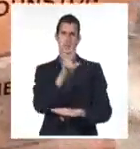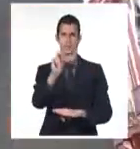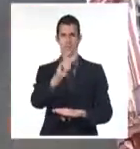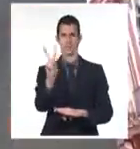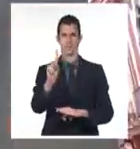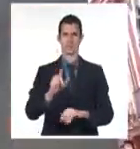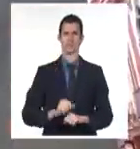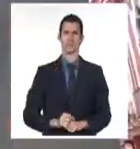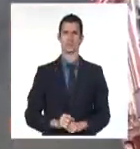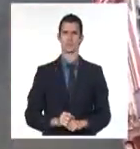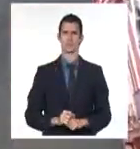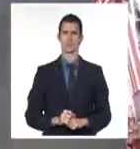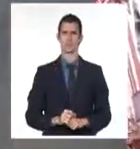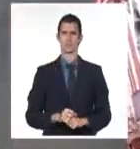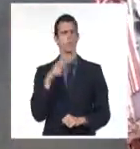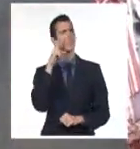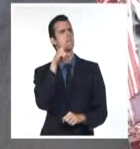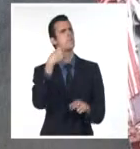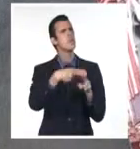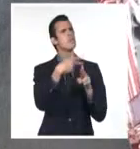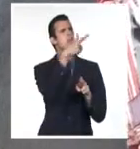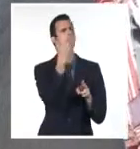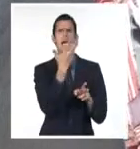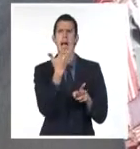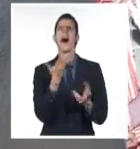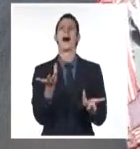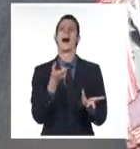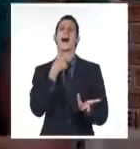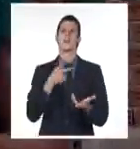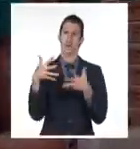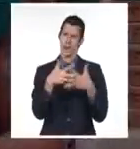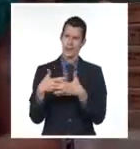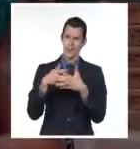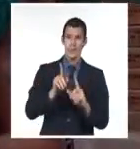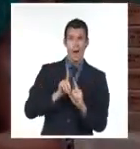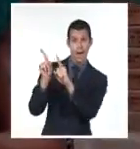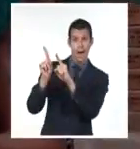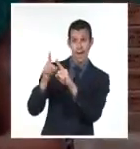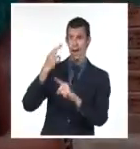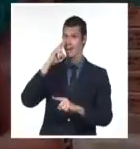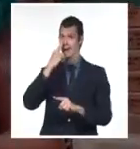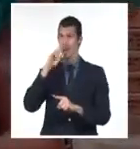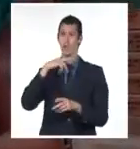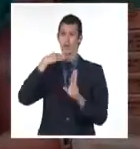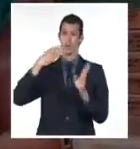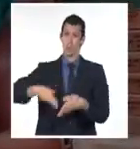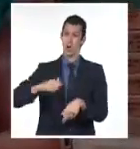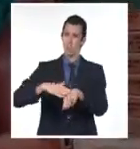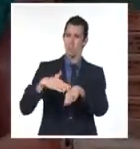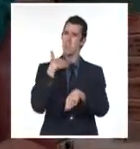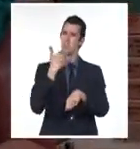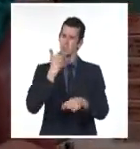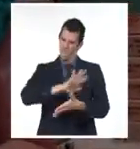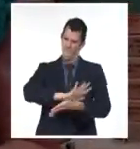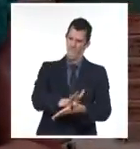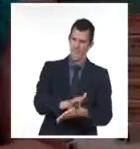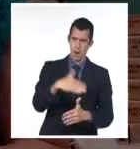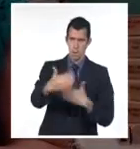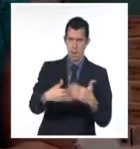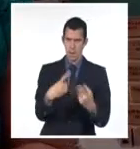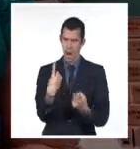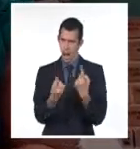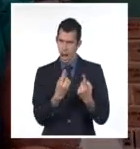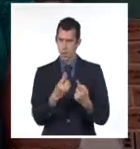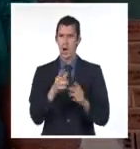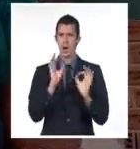artista señaló que aunque ha sido expuesta en espacios tradicionales para el arte como galerías y museos norteamericanos, por primera vez se exhibe en un sitio